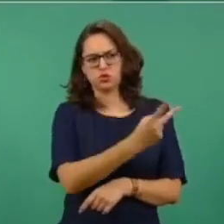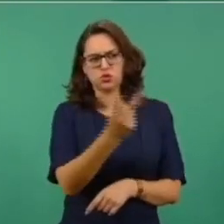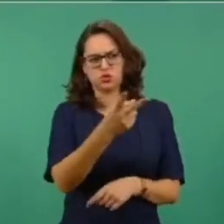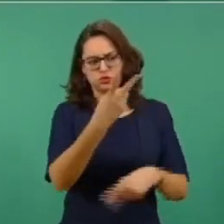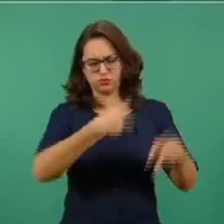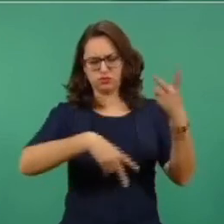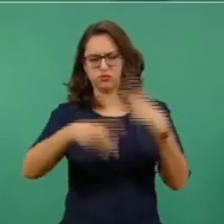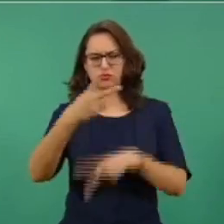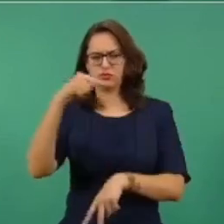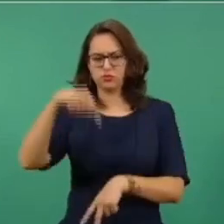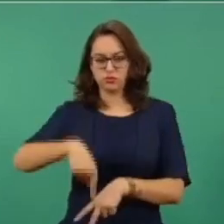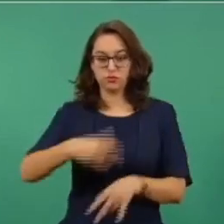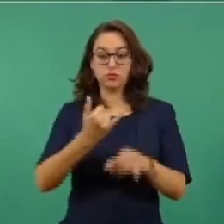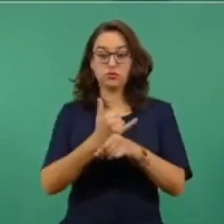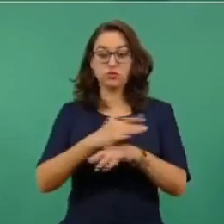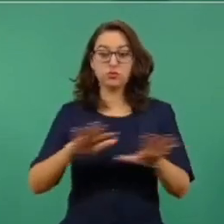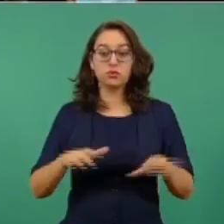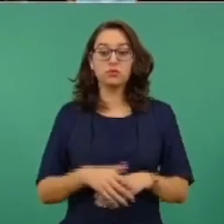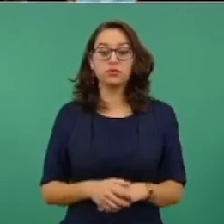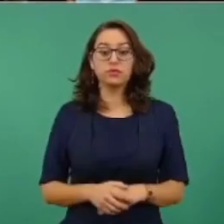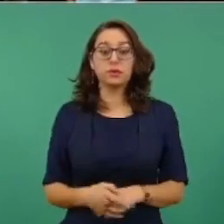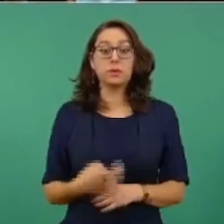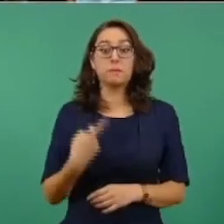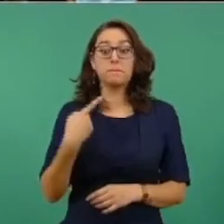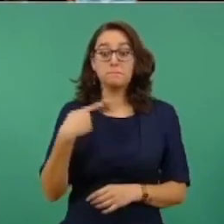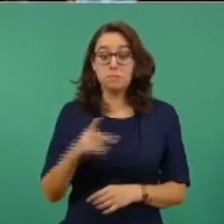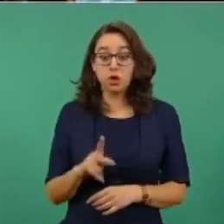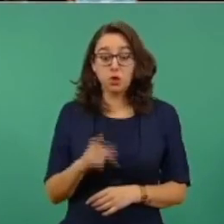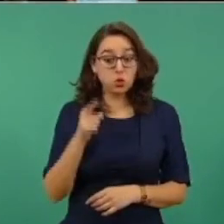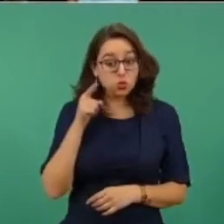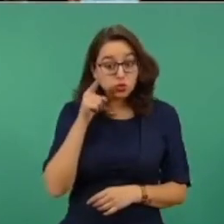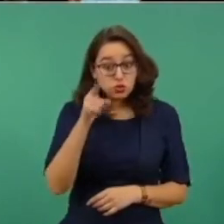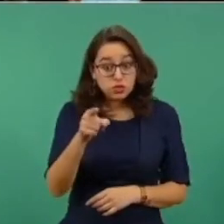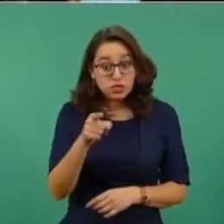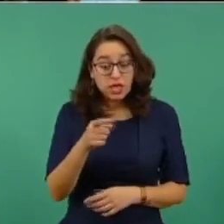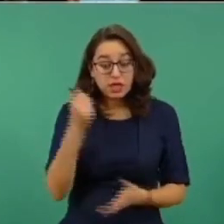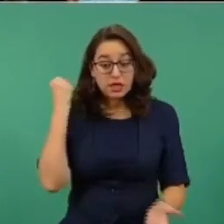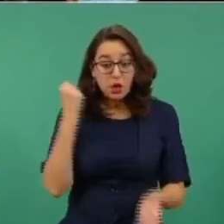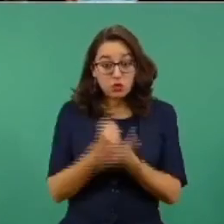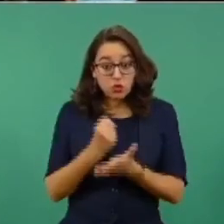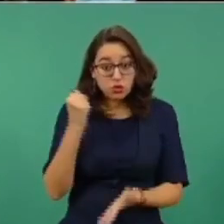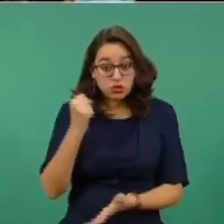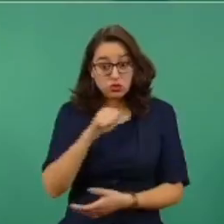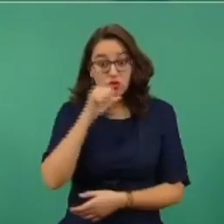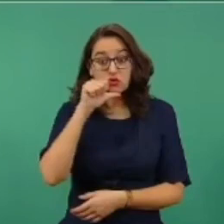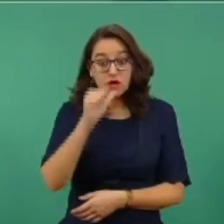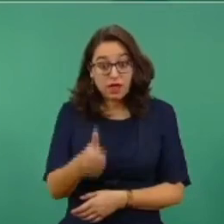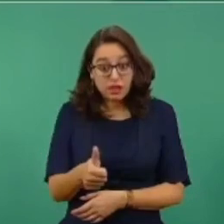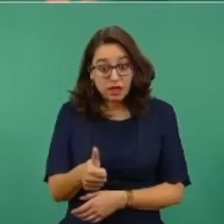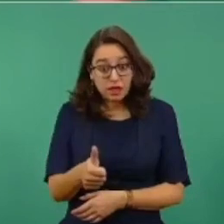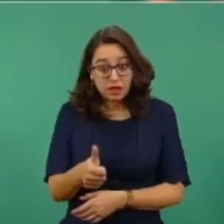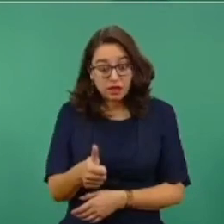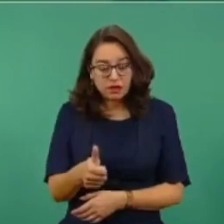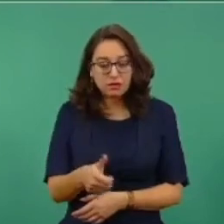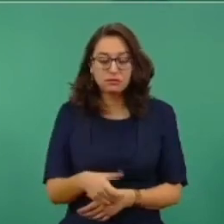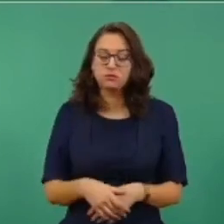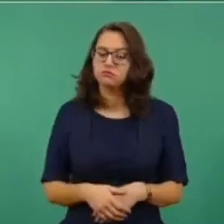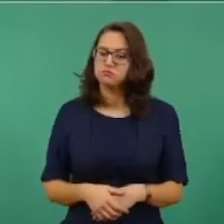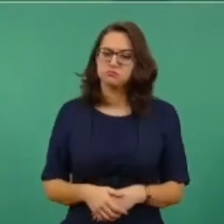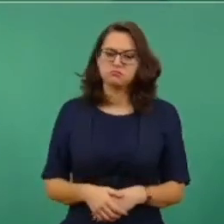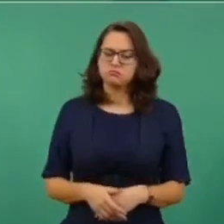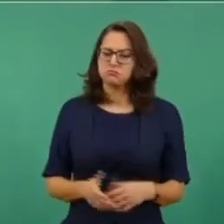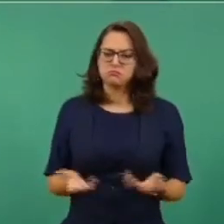Bien, pero concretamente usted no autorizó absolutamente nada. No, pero hay